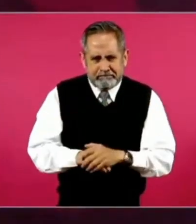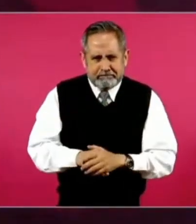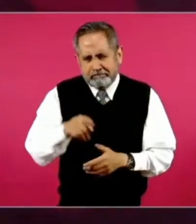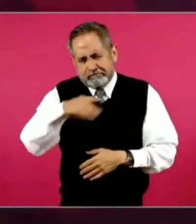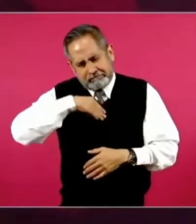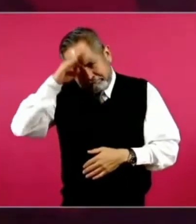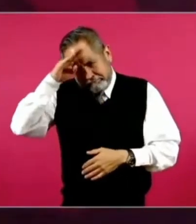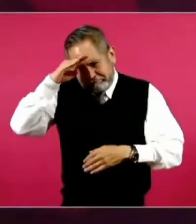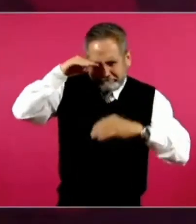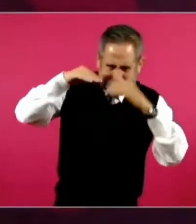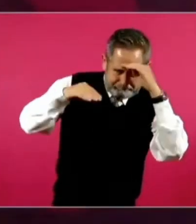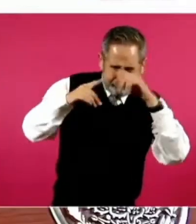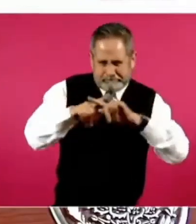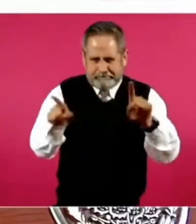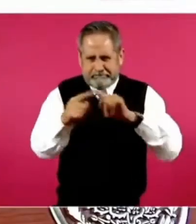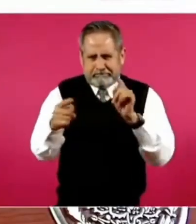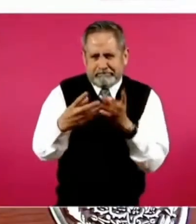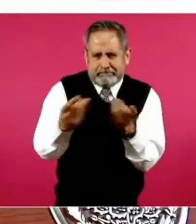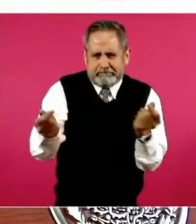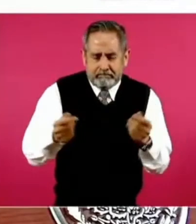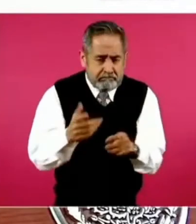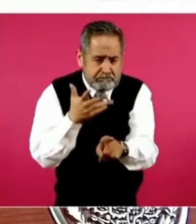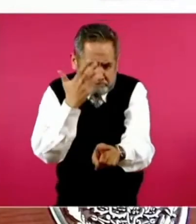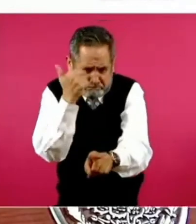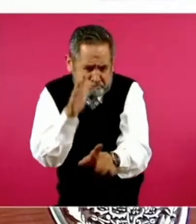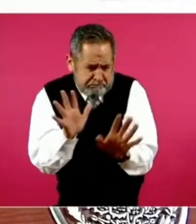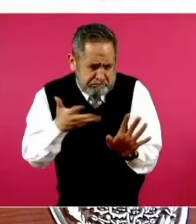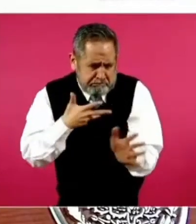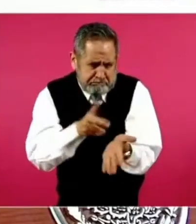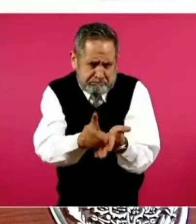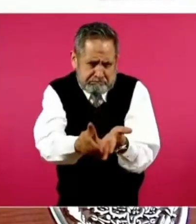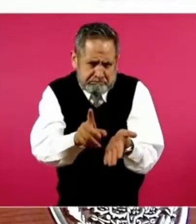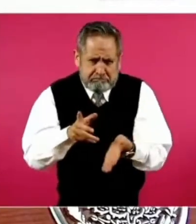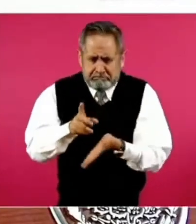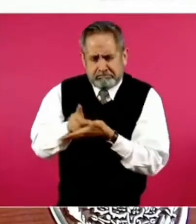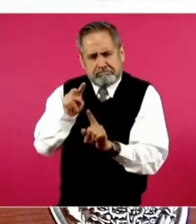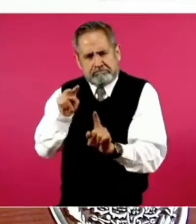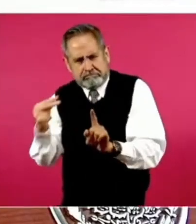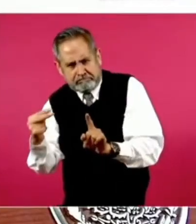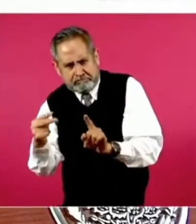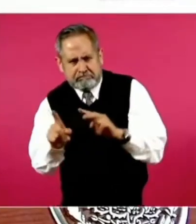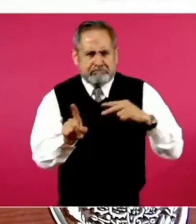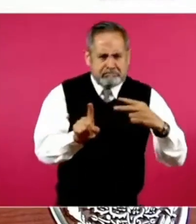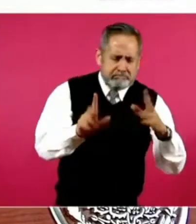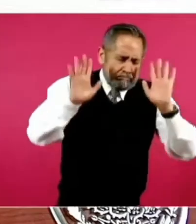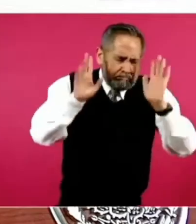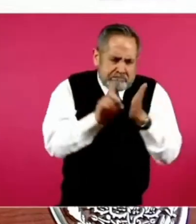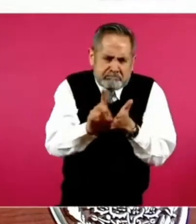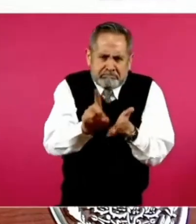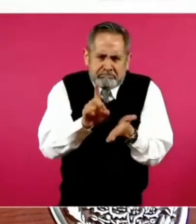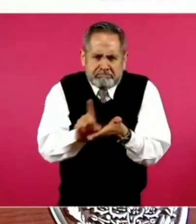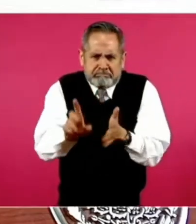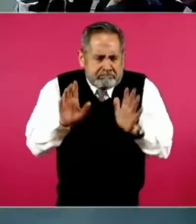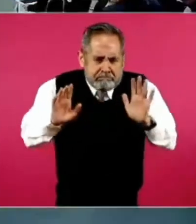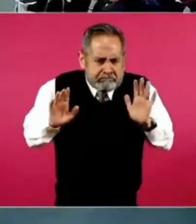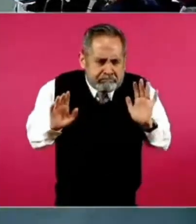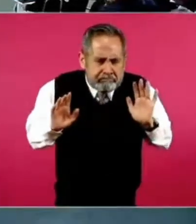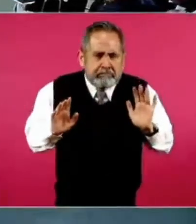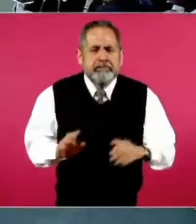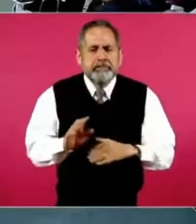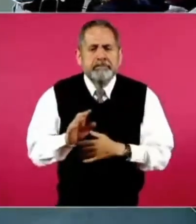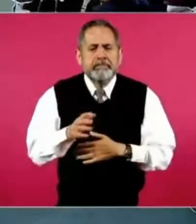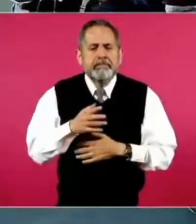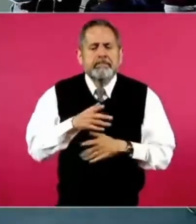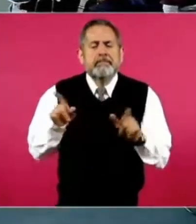diferencias. Sí, además son legítimas. Sí, son enfoques completamente distintos. Sí,